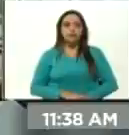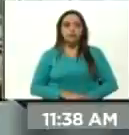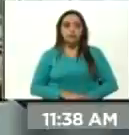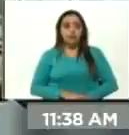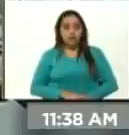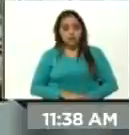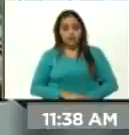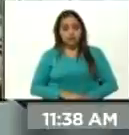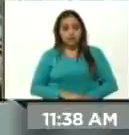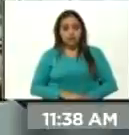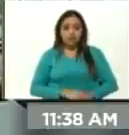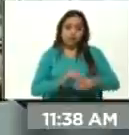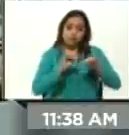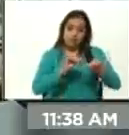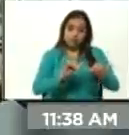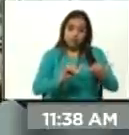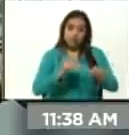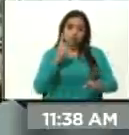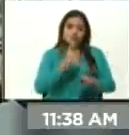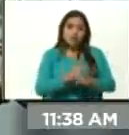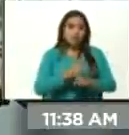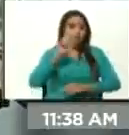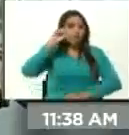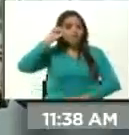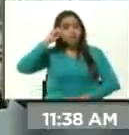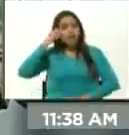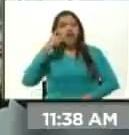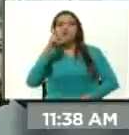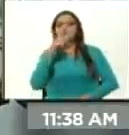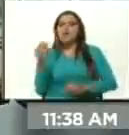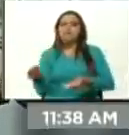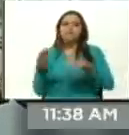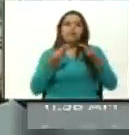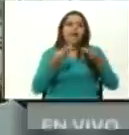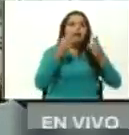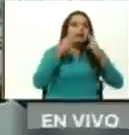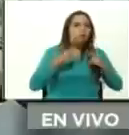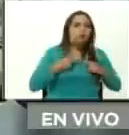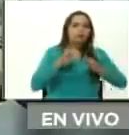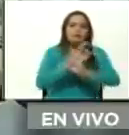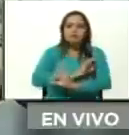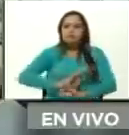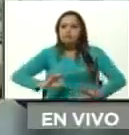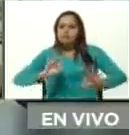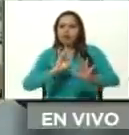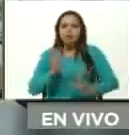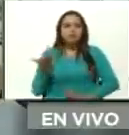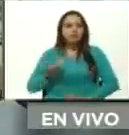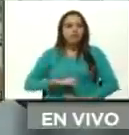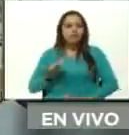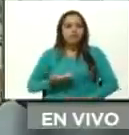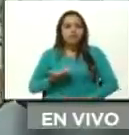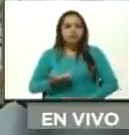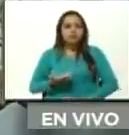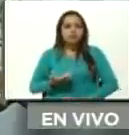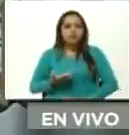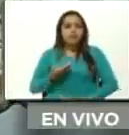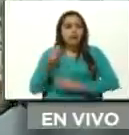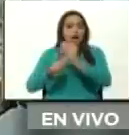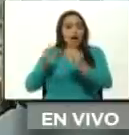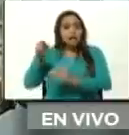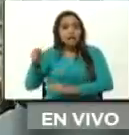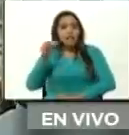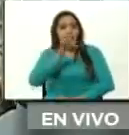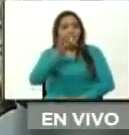debo ratificar que no recibimos ninguna respuesta significativa de parte de la Fiscalía de la